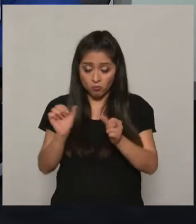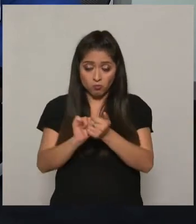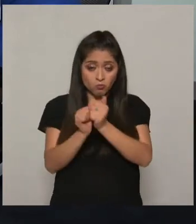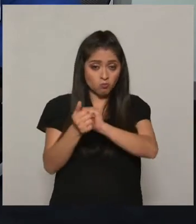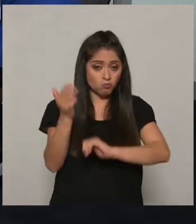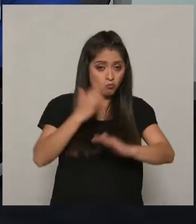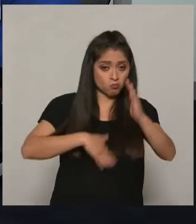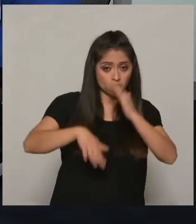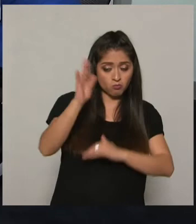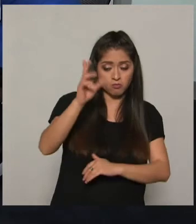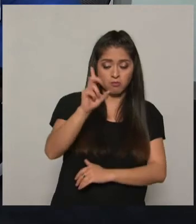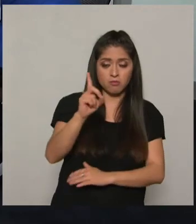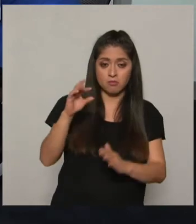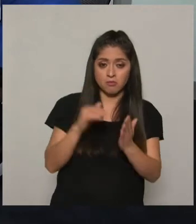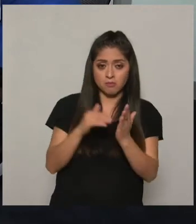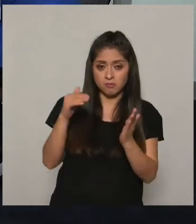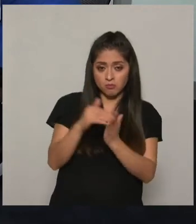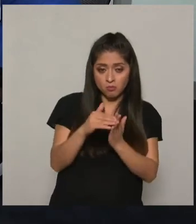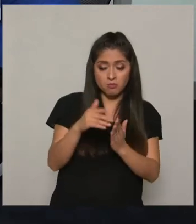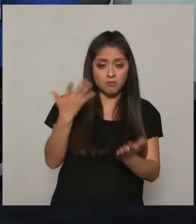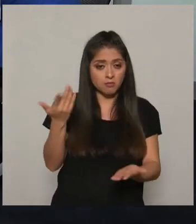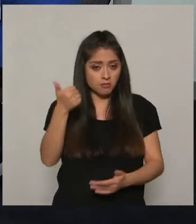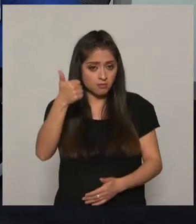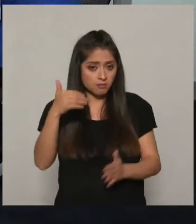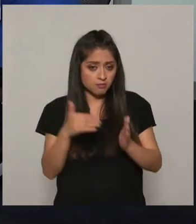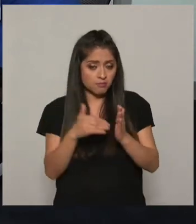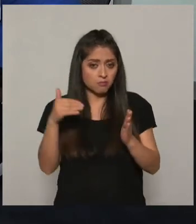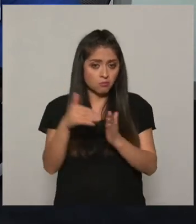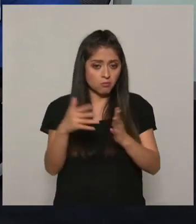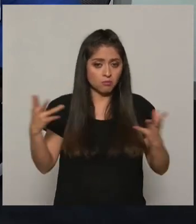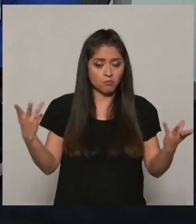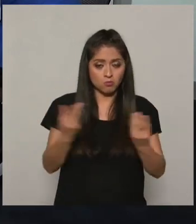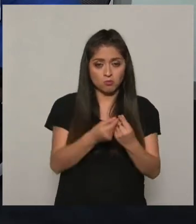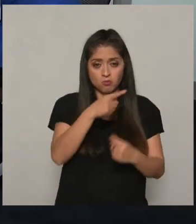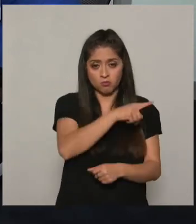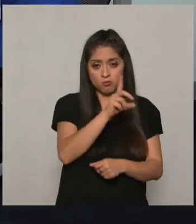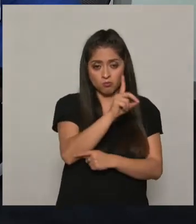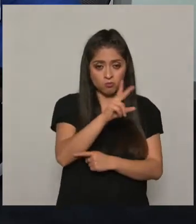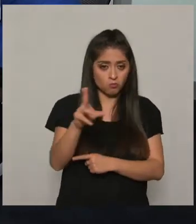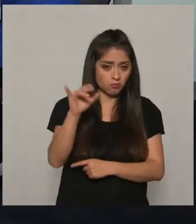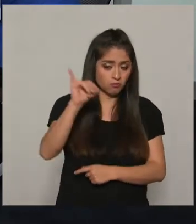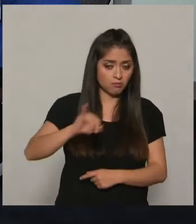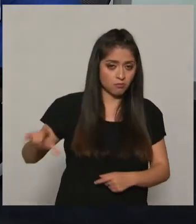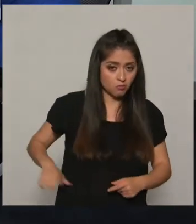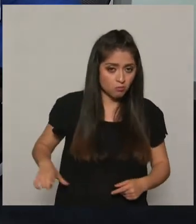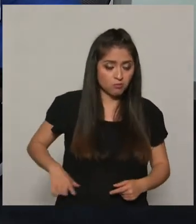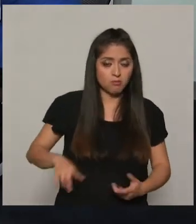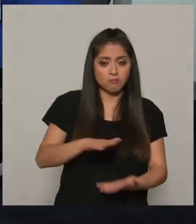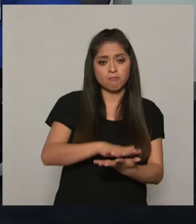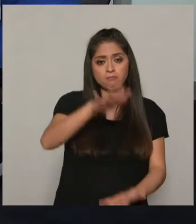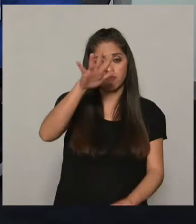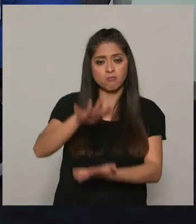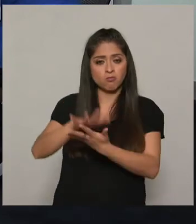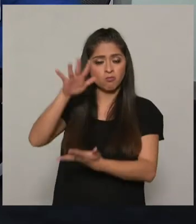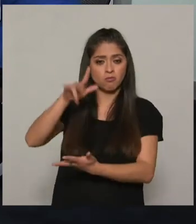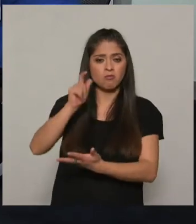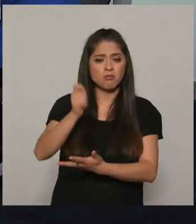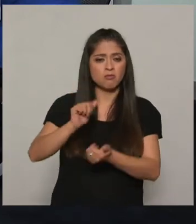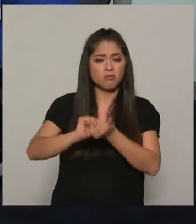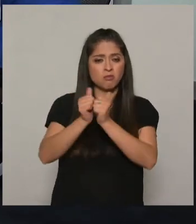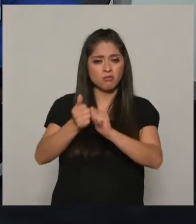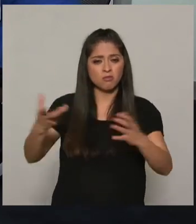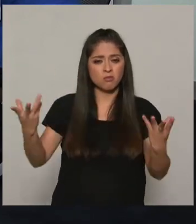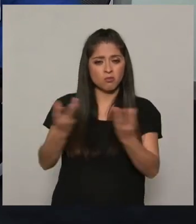pues 30 millones de votos que les dio y 6 millones de votos para la doctora Claudia Sheinbaum, pues es un voto de confianza que le dio la ciudadanía, sin